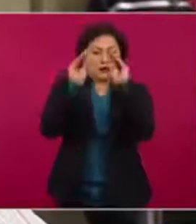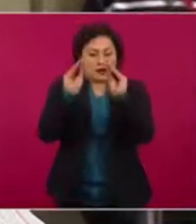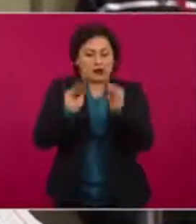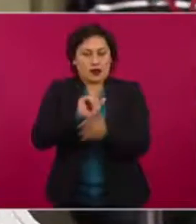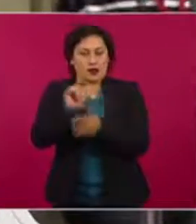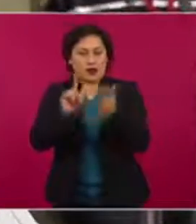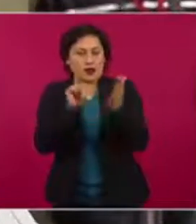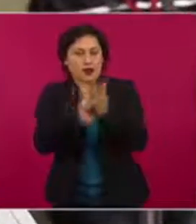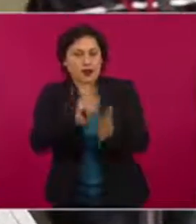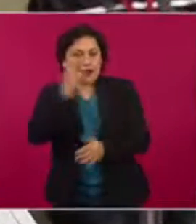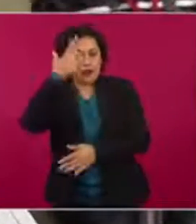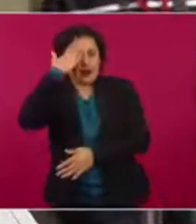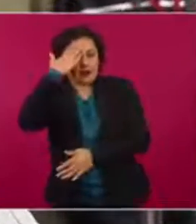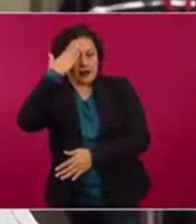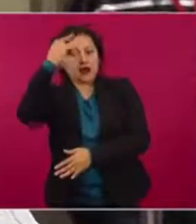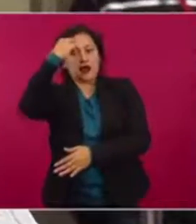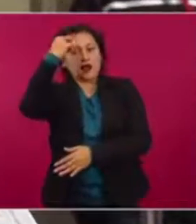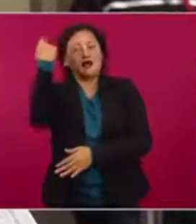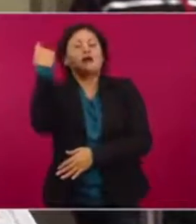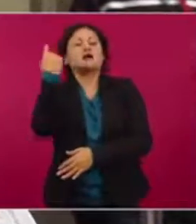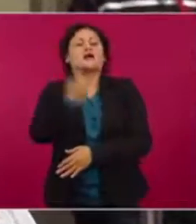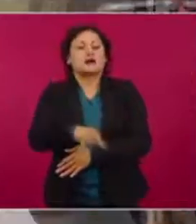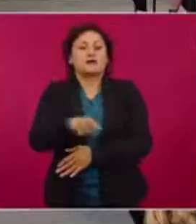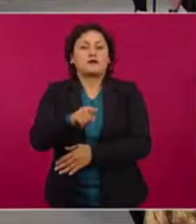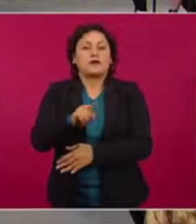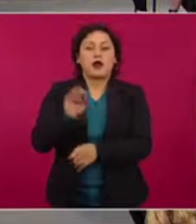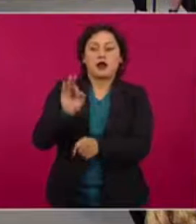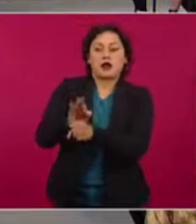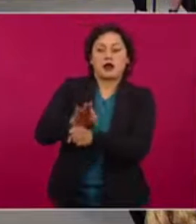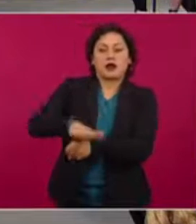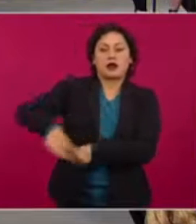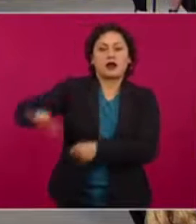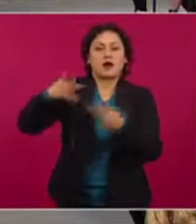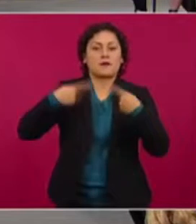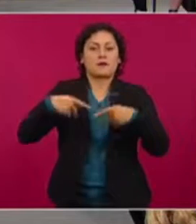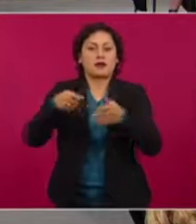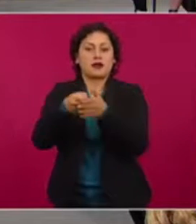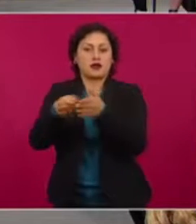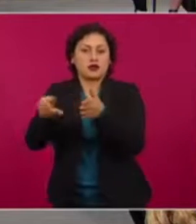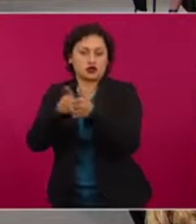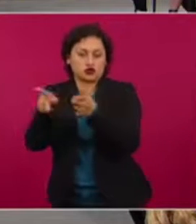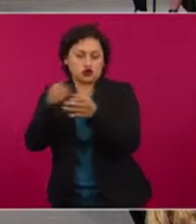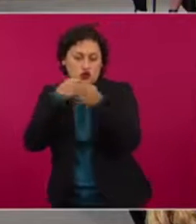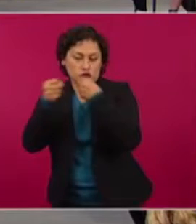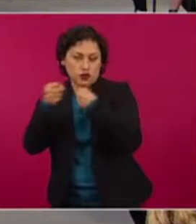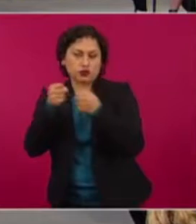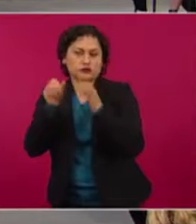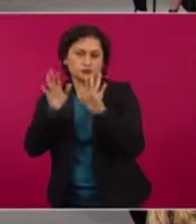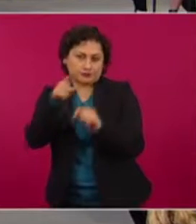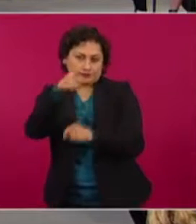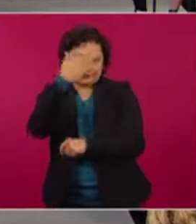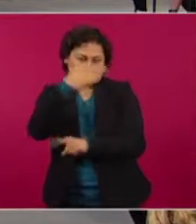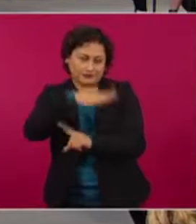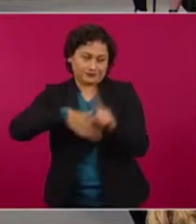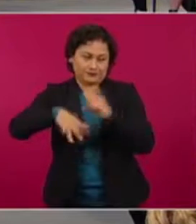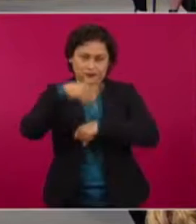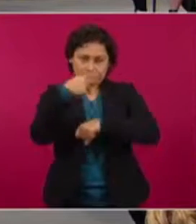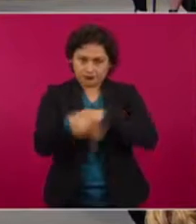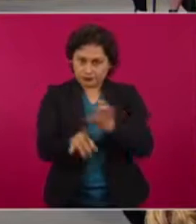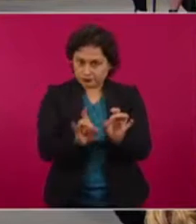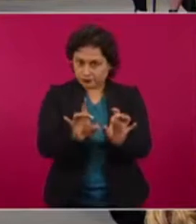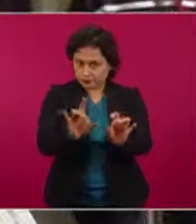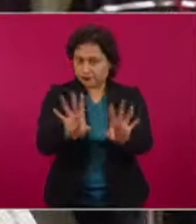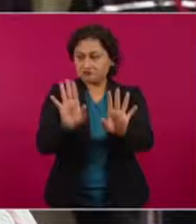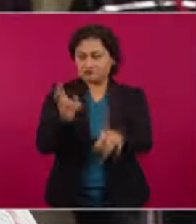general para la protección de defensores y periodistas, precisamente del contexto que está sucediendo. Ha habido algunas propuestas bien